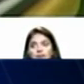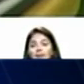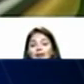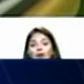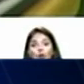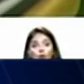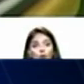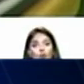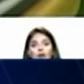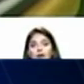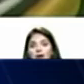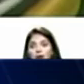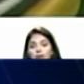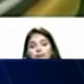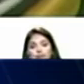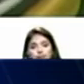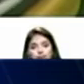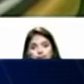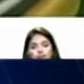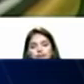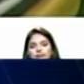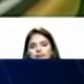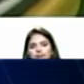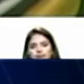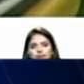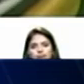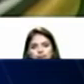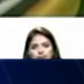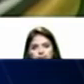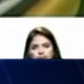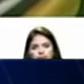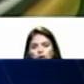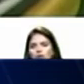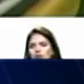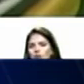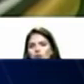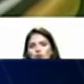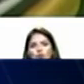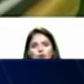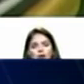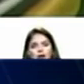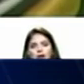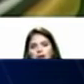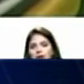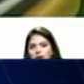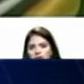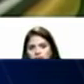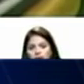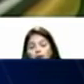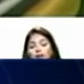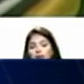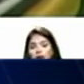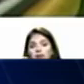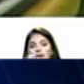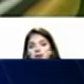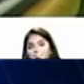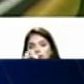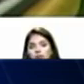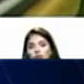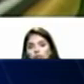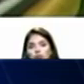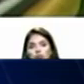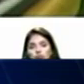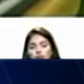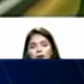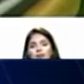obligados a cumplir y hacer cumplir los actos jurídicos que emanen de dicha Asamblea,